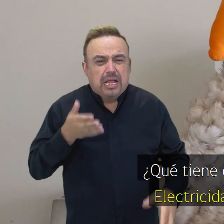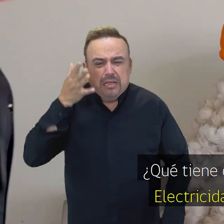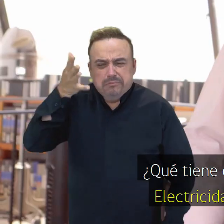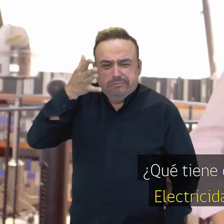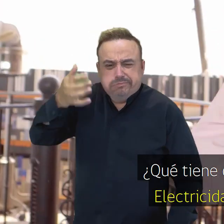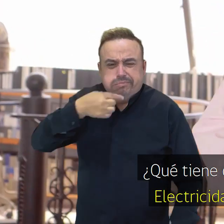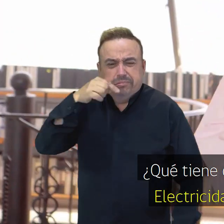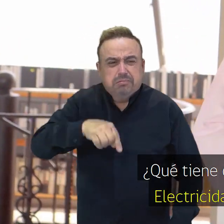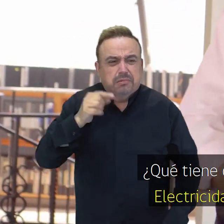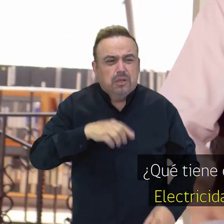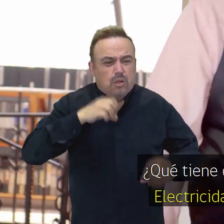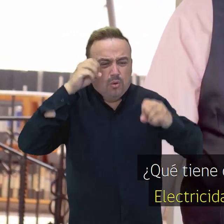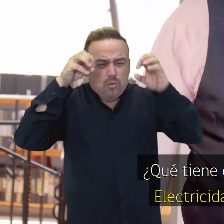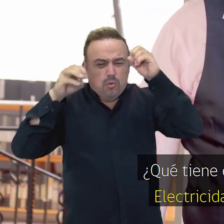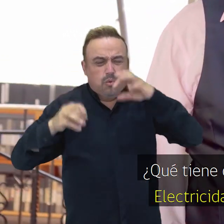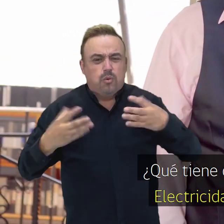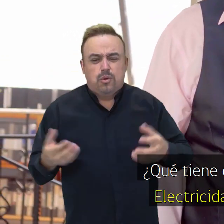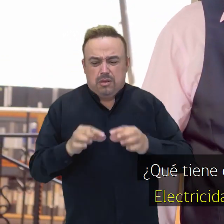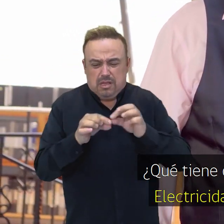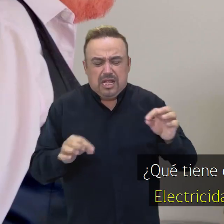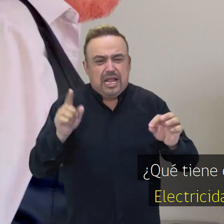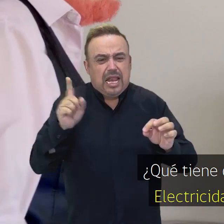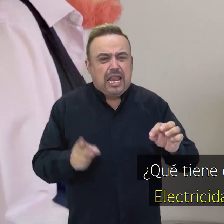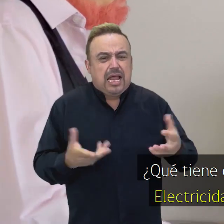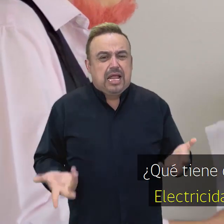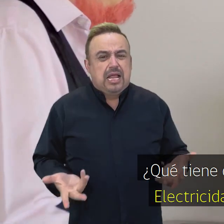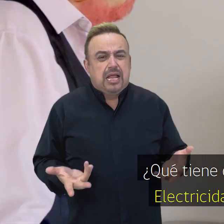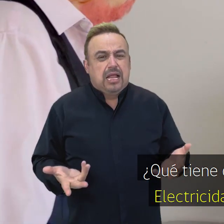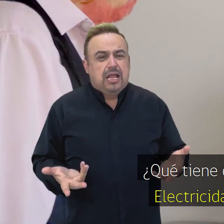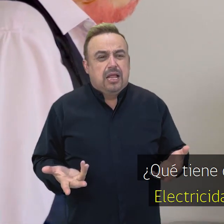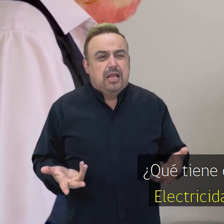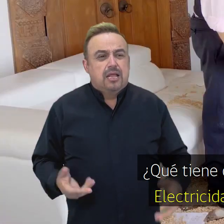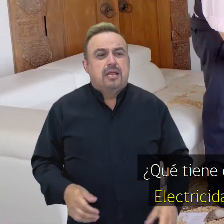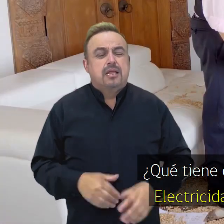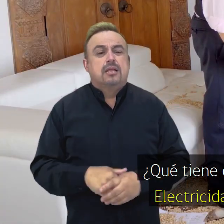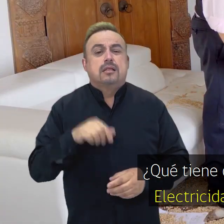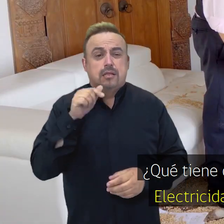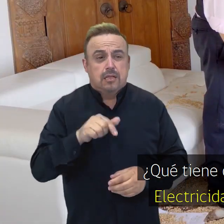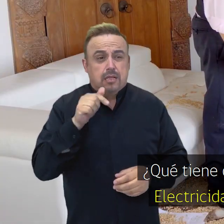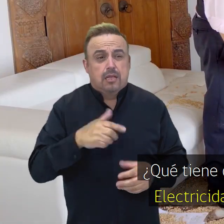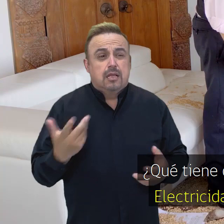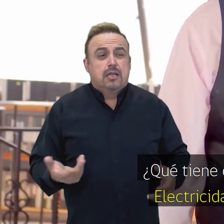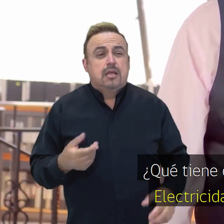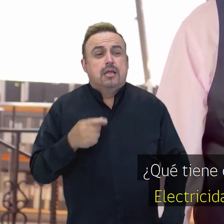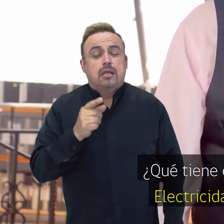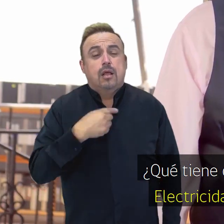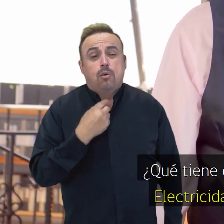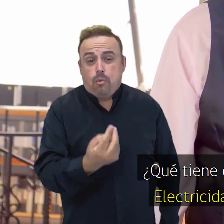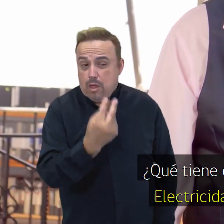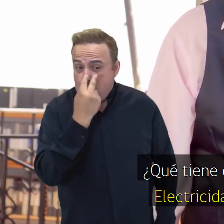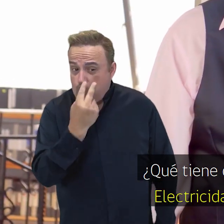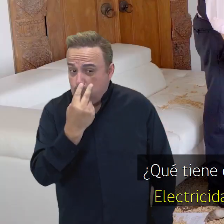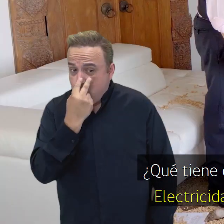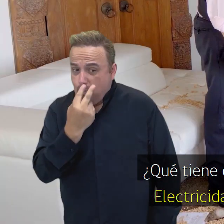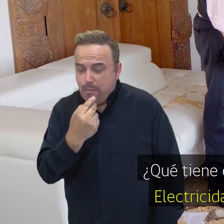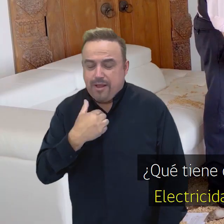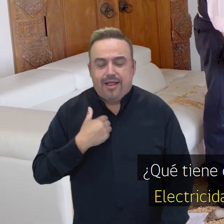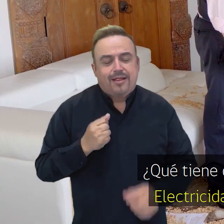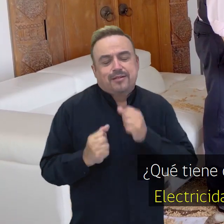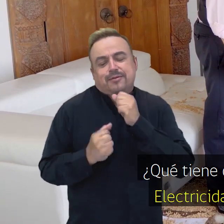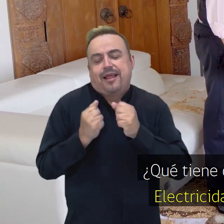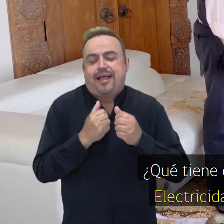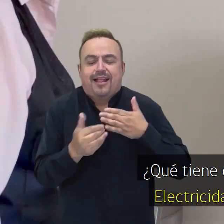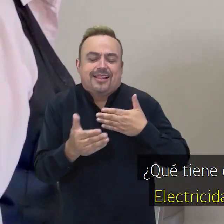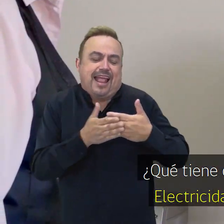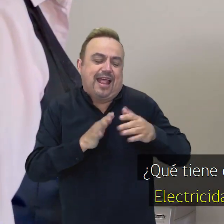¿Qué tiene que ver la lucerita con los cables eléctricos? Con el aire con... Cuando cuñinilla,